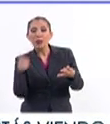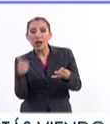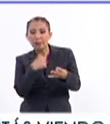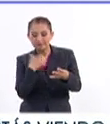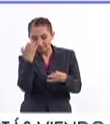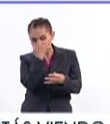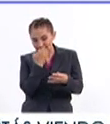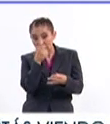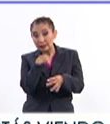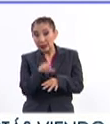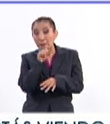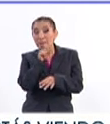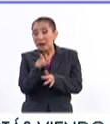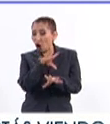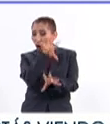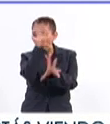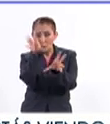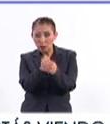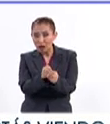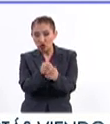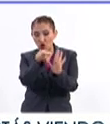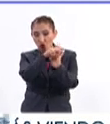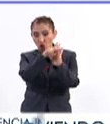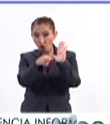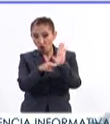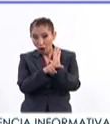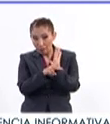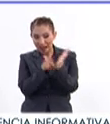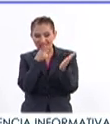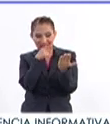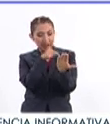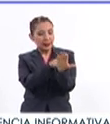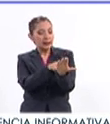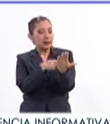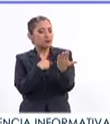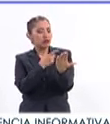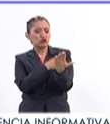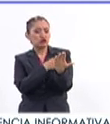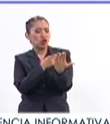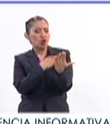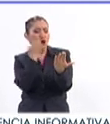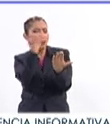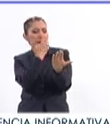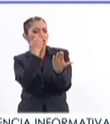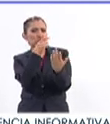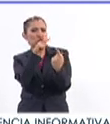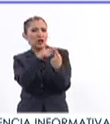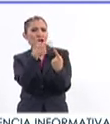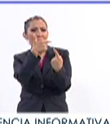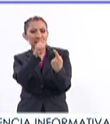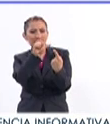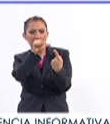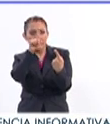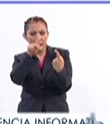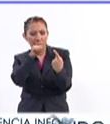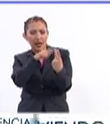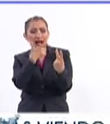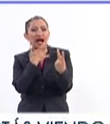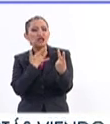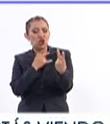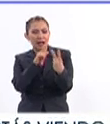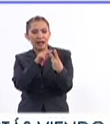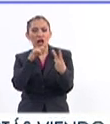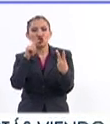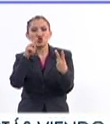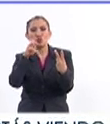de ellos. Incluso en términos totales de la norma, que marca el que se evalúe el gas LP, la